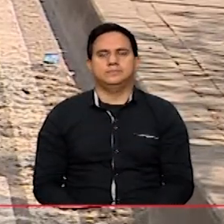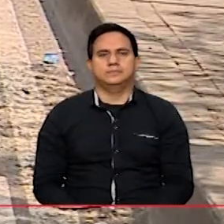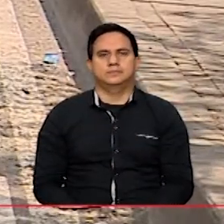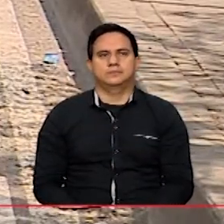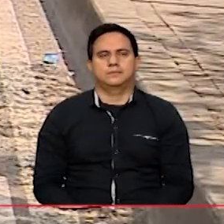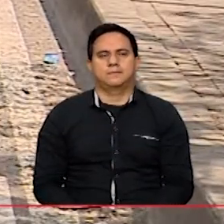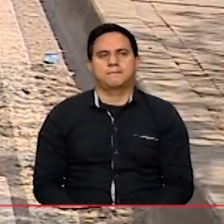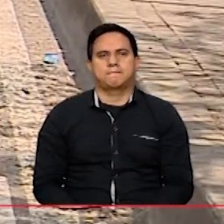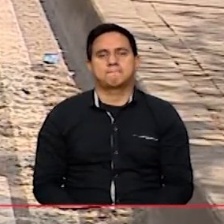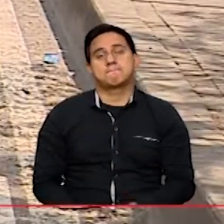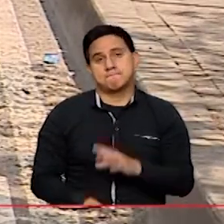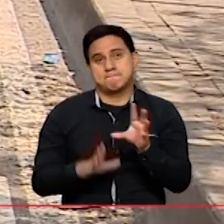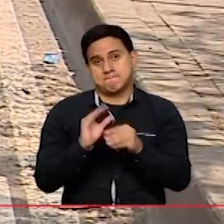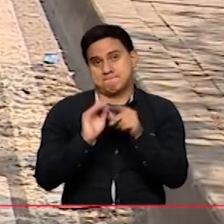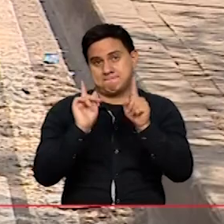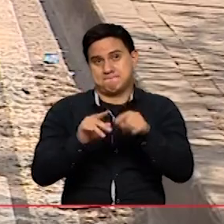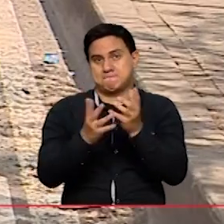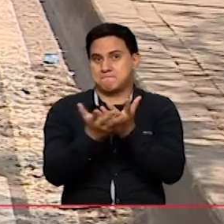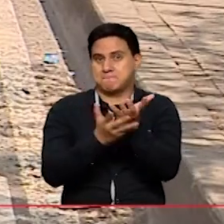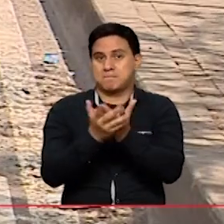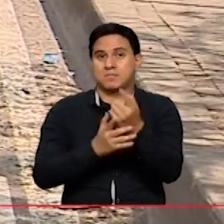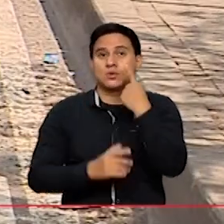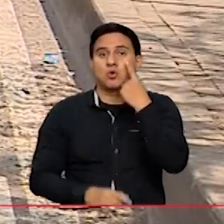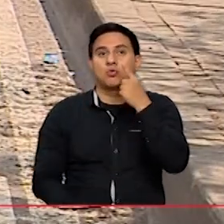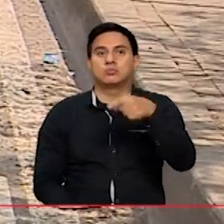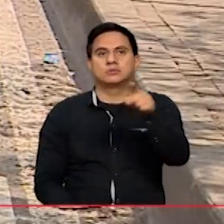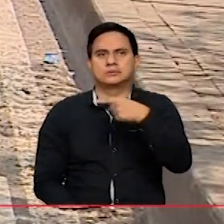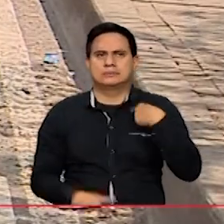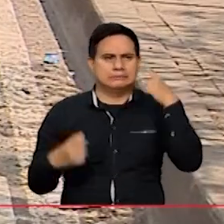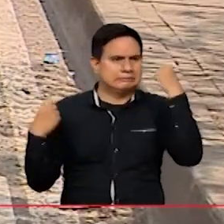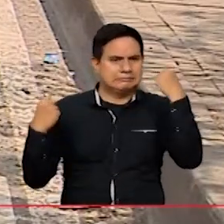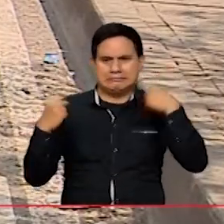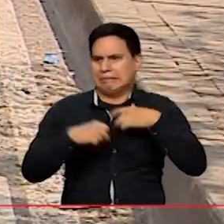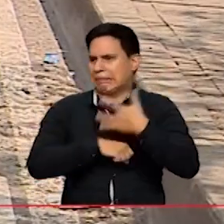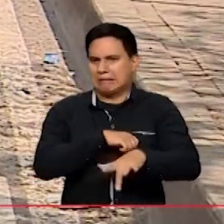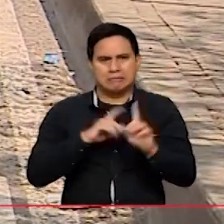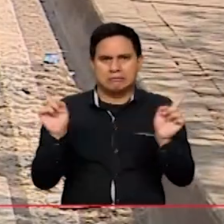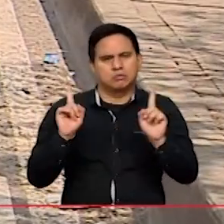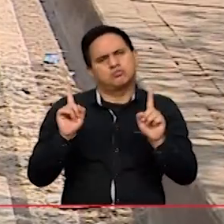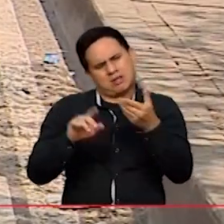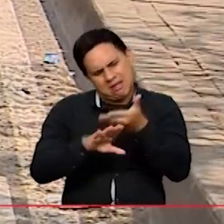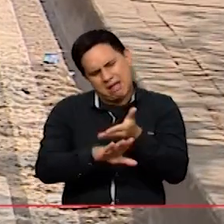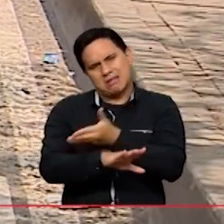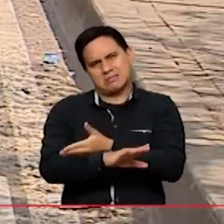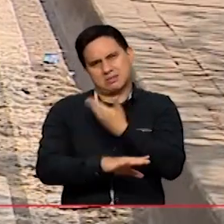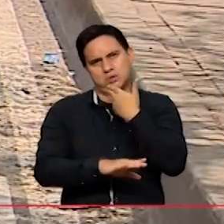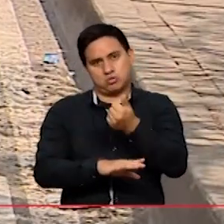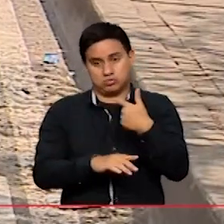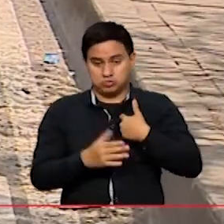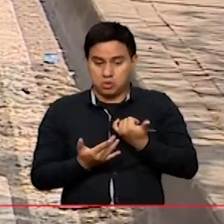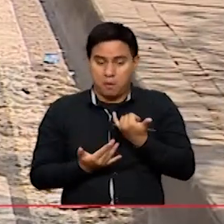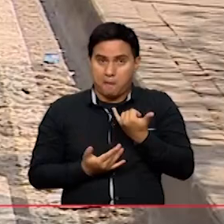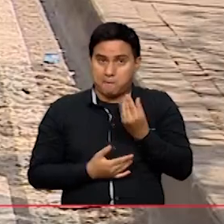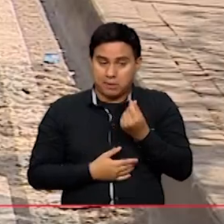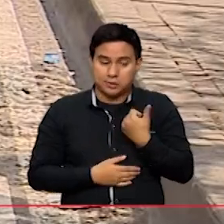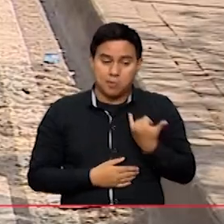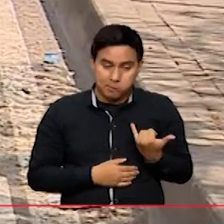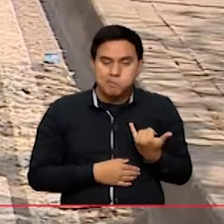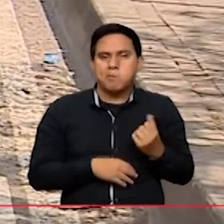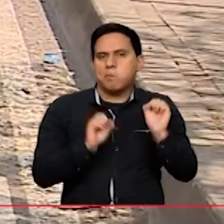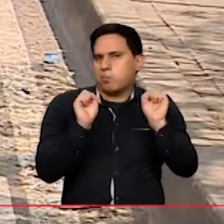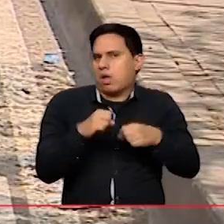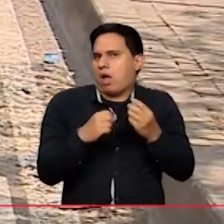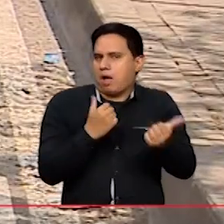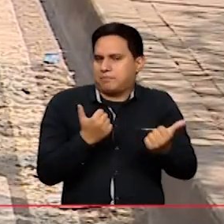Y otra de las recomendaciones es que no se dejen coger la tarde, que si tienen el dinero y pueden hacer desde ya esa diligencia, pues no